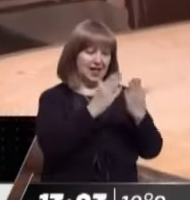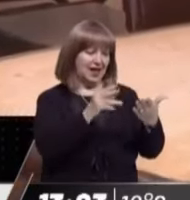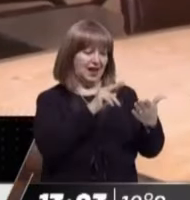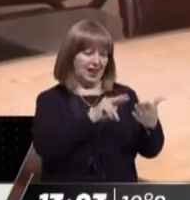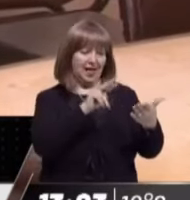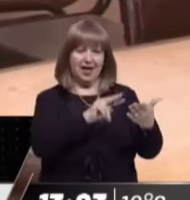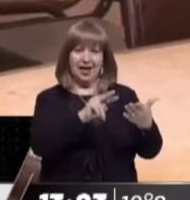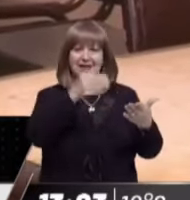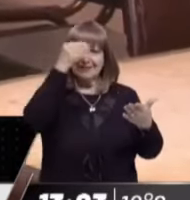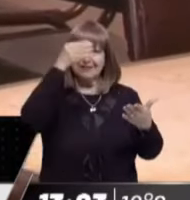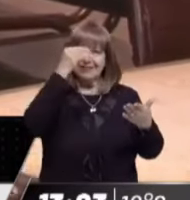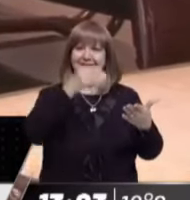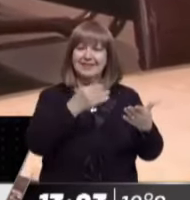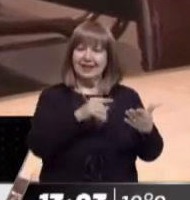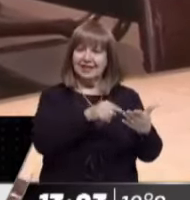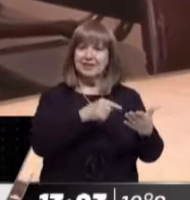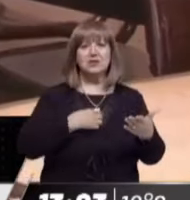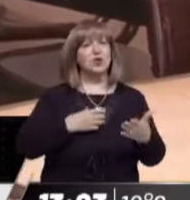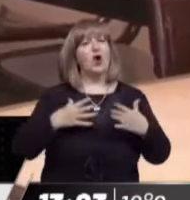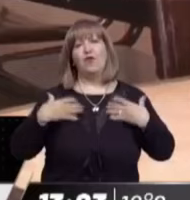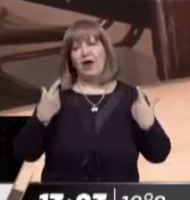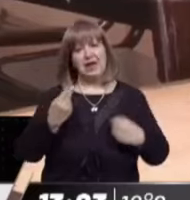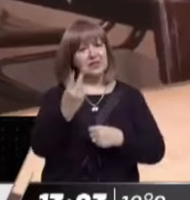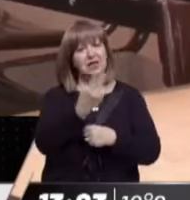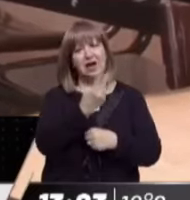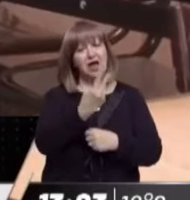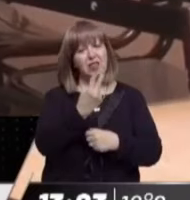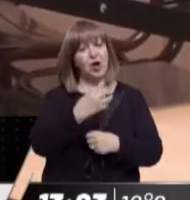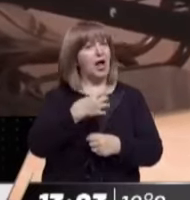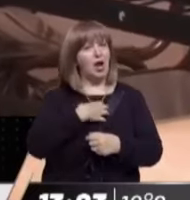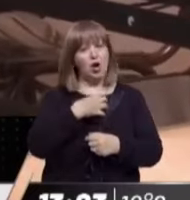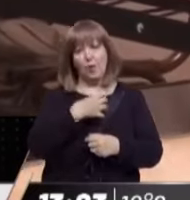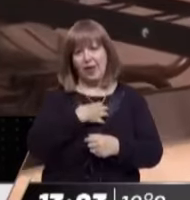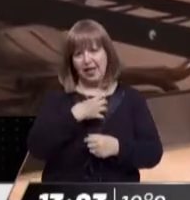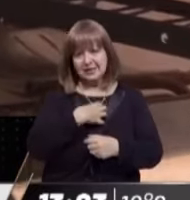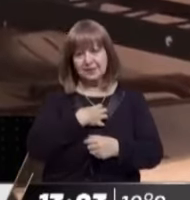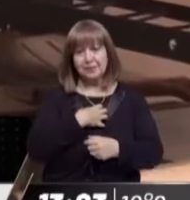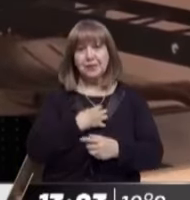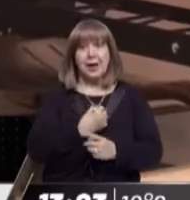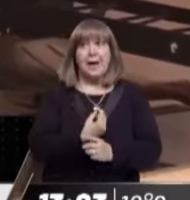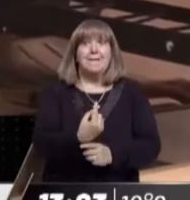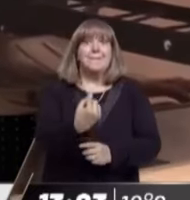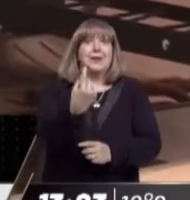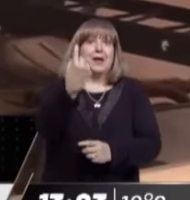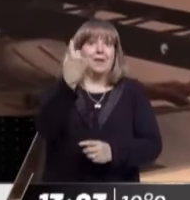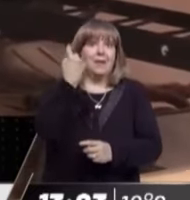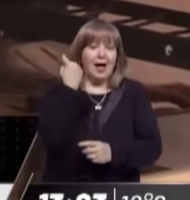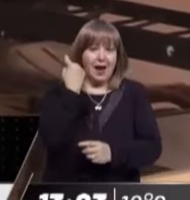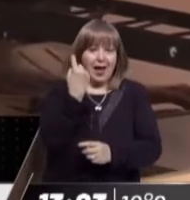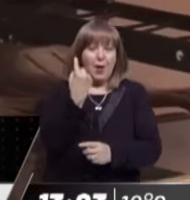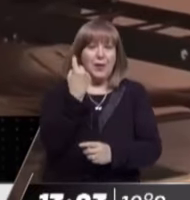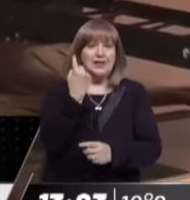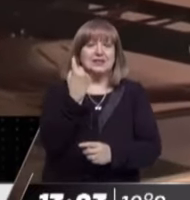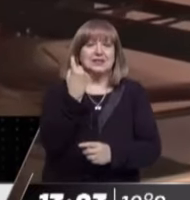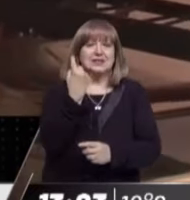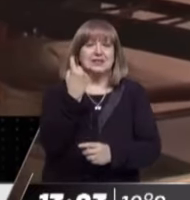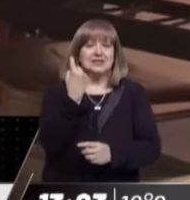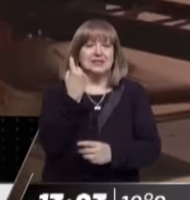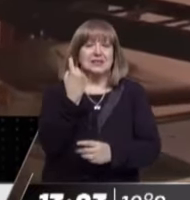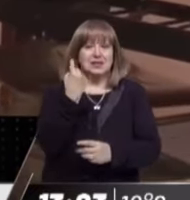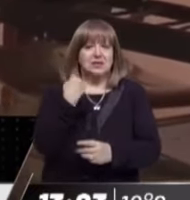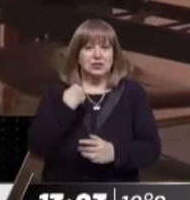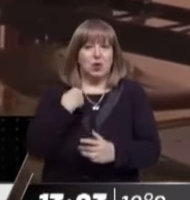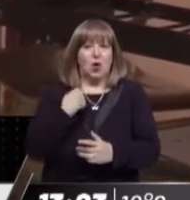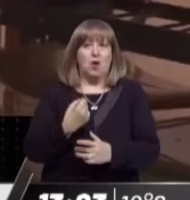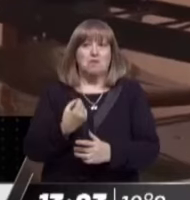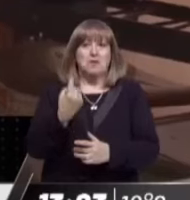tremendo por ellas. La verdad que estoy muy feliz por ellas dos. Es la primera vez que tengo un club,